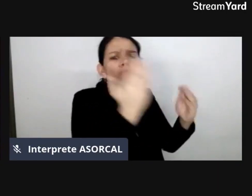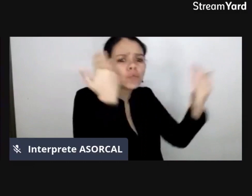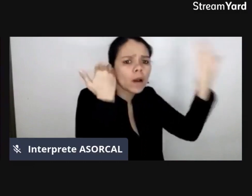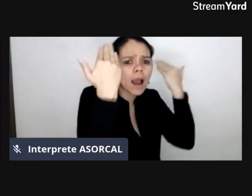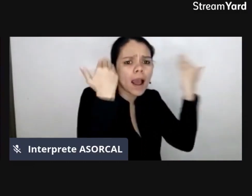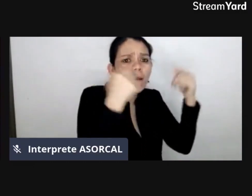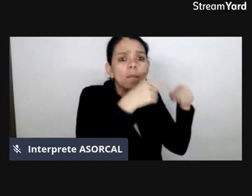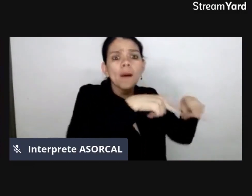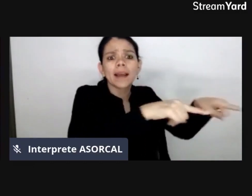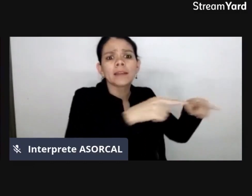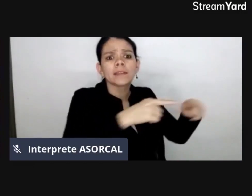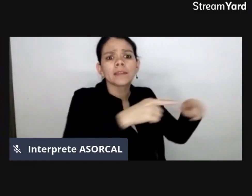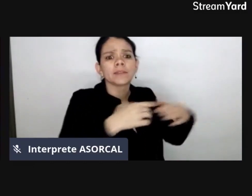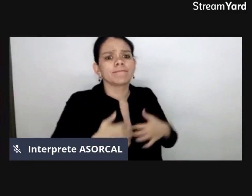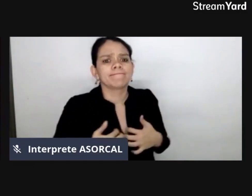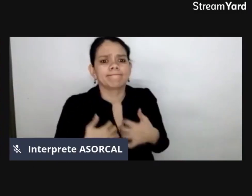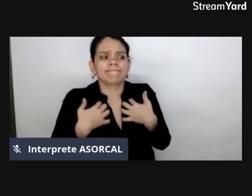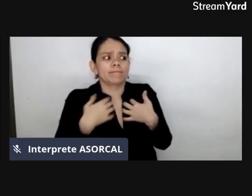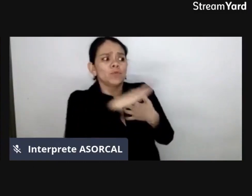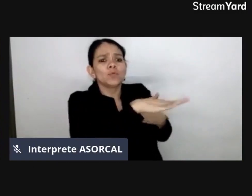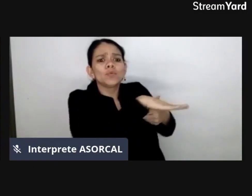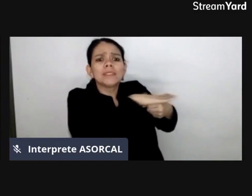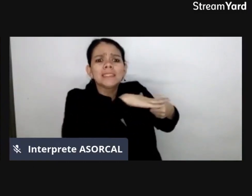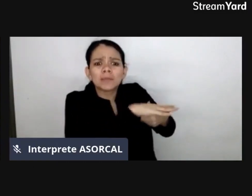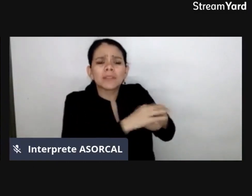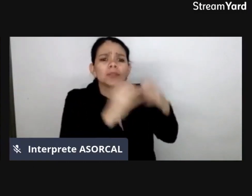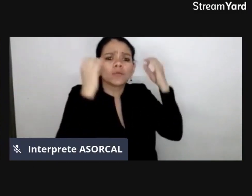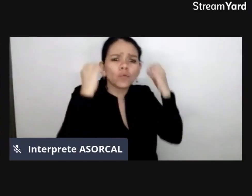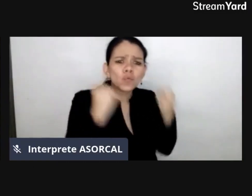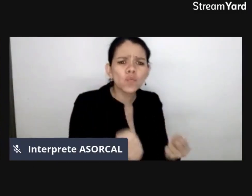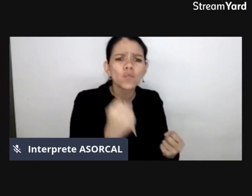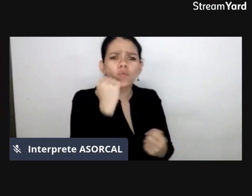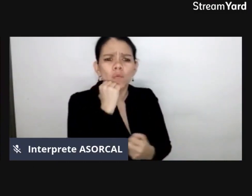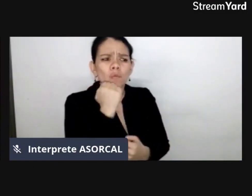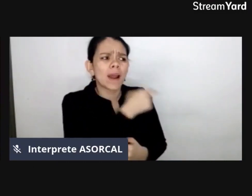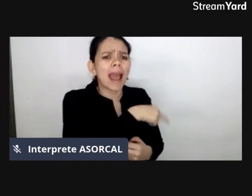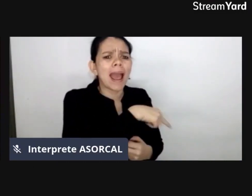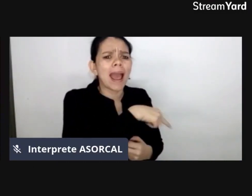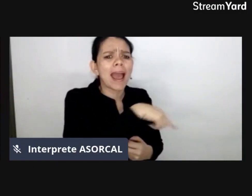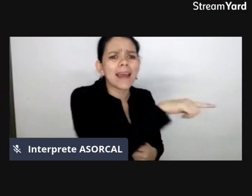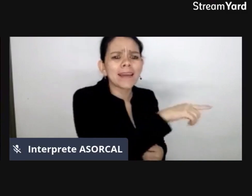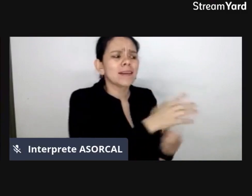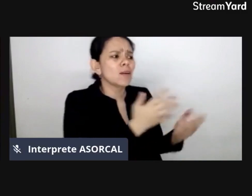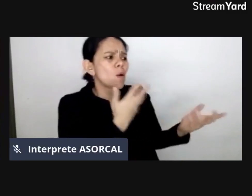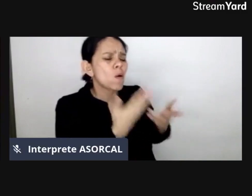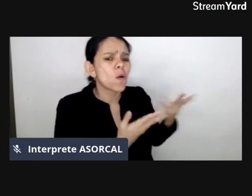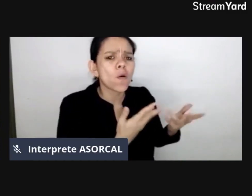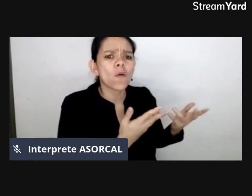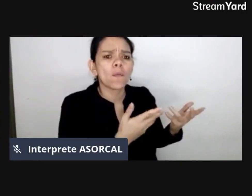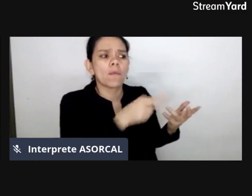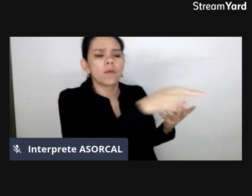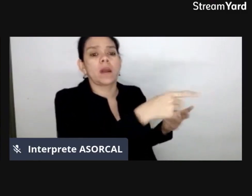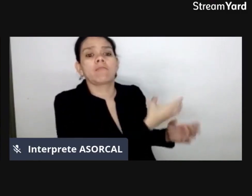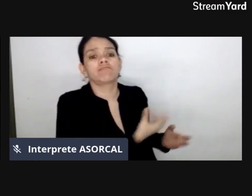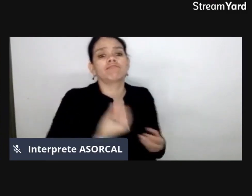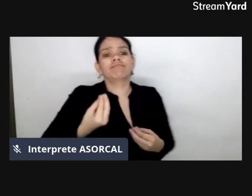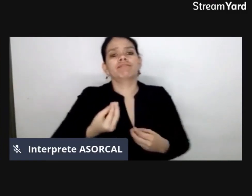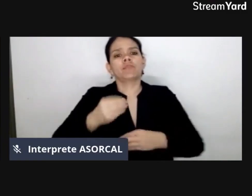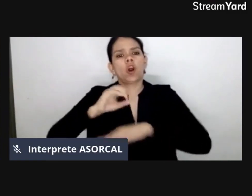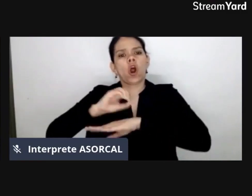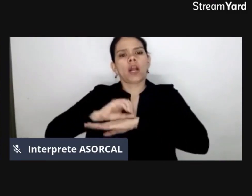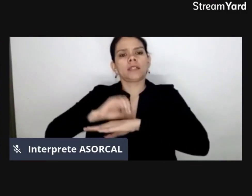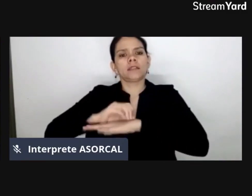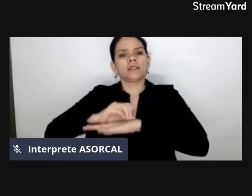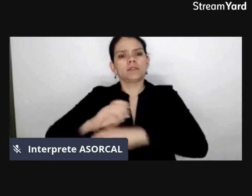creando las condiciones para la adhesión a las organizaciones populares y la militancia en las organizaciones populares armadas.